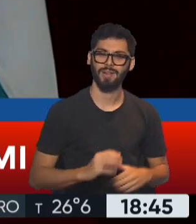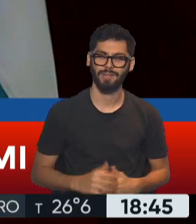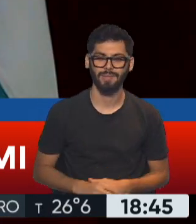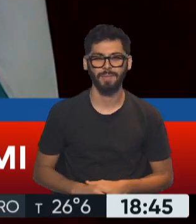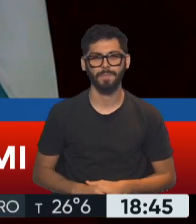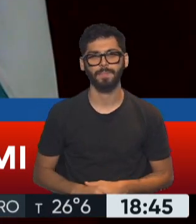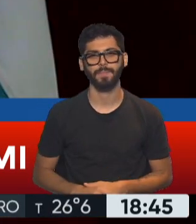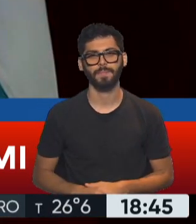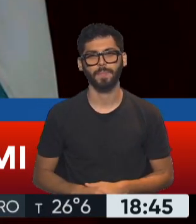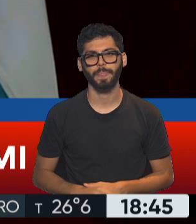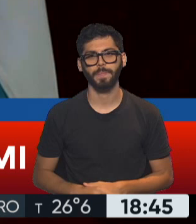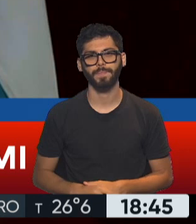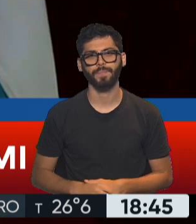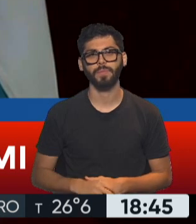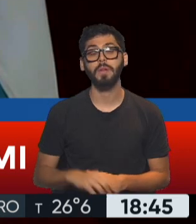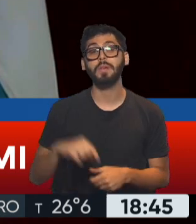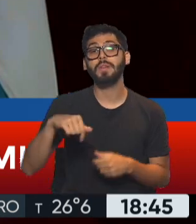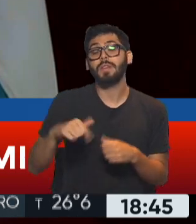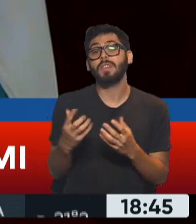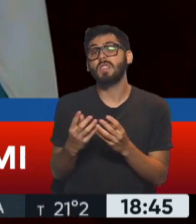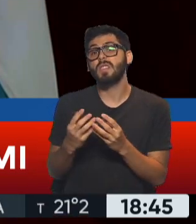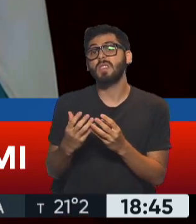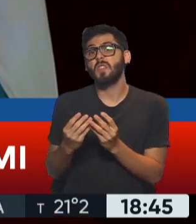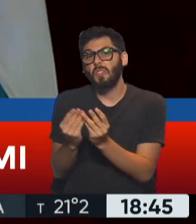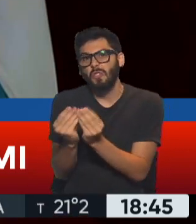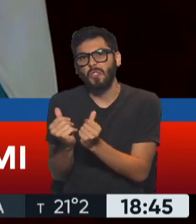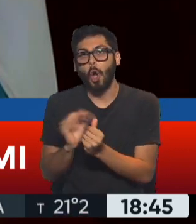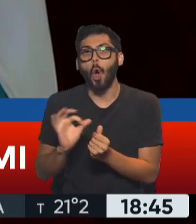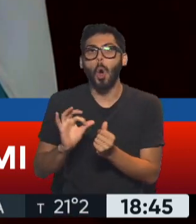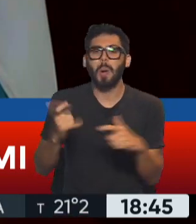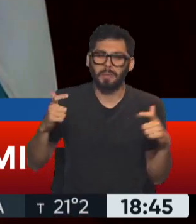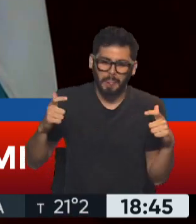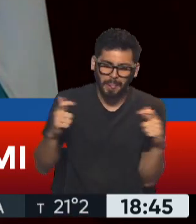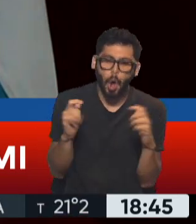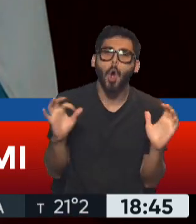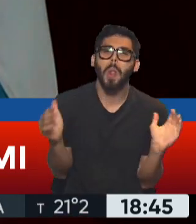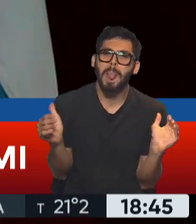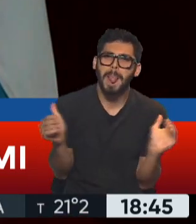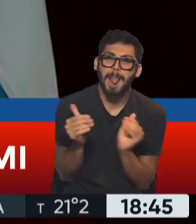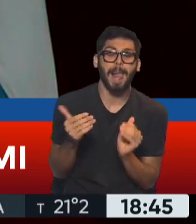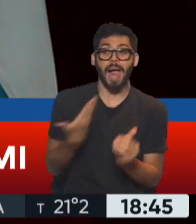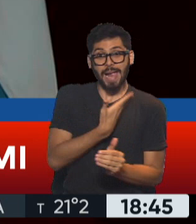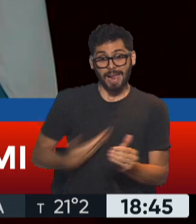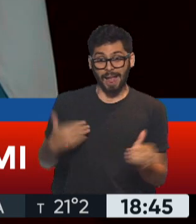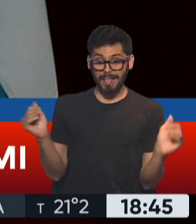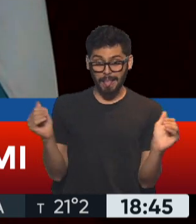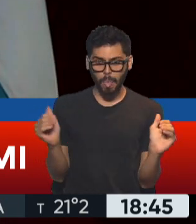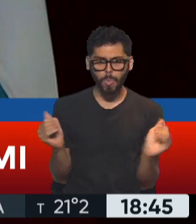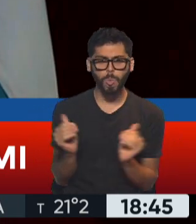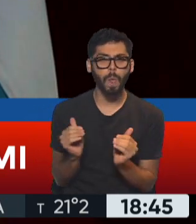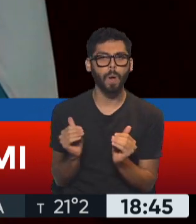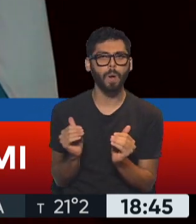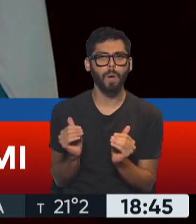desaparición o la disminución o la reducción a una mínima expresión del Estado, lejos de